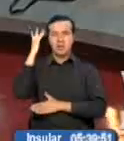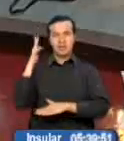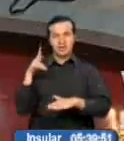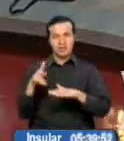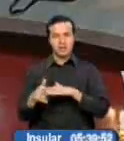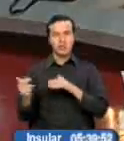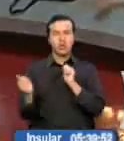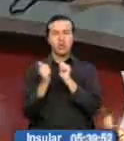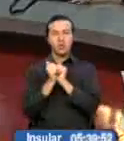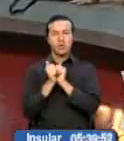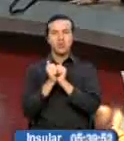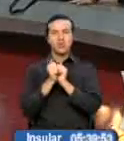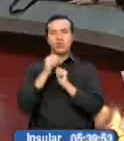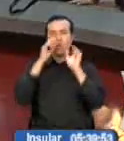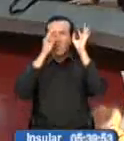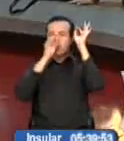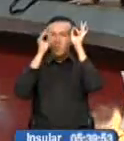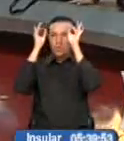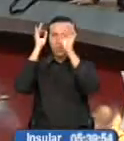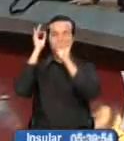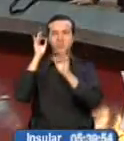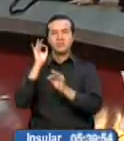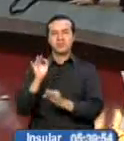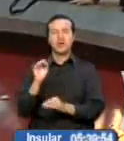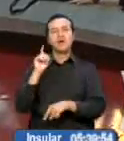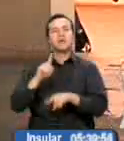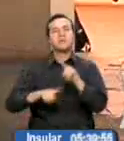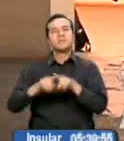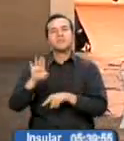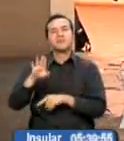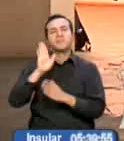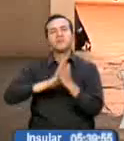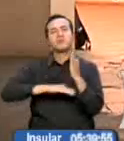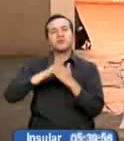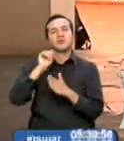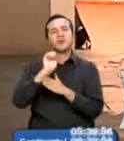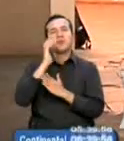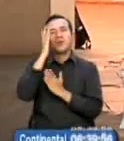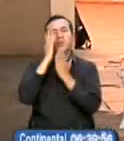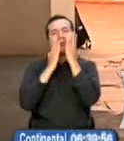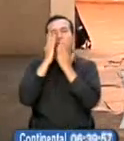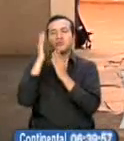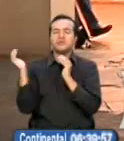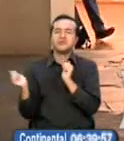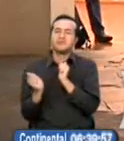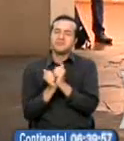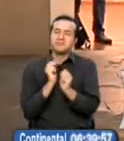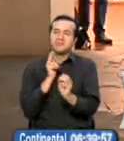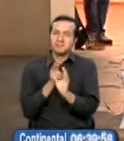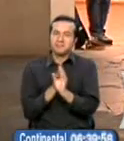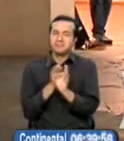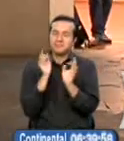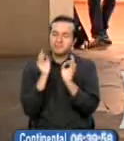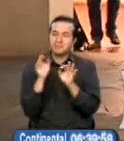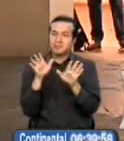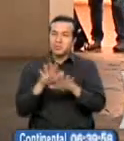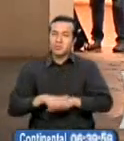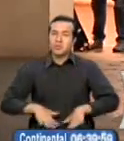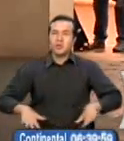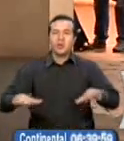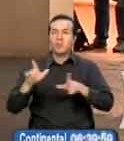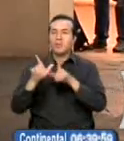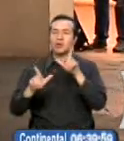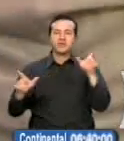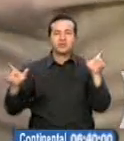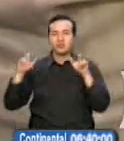atrás junto a Hugo Chávez, cumpliendo el deseo de su amigo, el pintor ecuatoriano Osvaldo Guayasamín, de dedicarle un sitio de culto a la